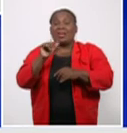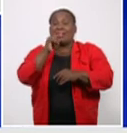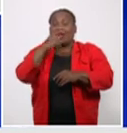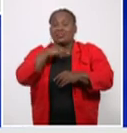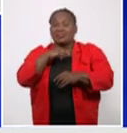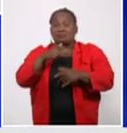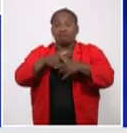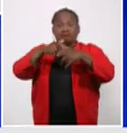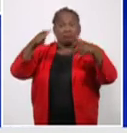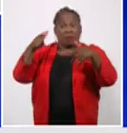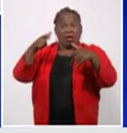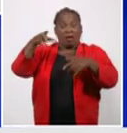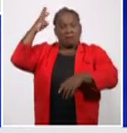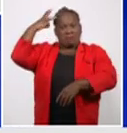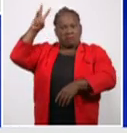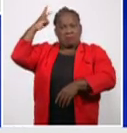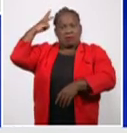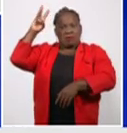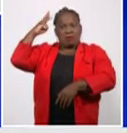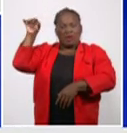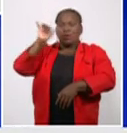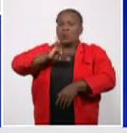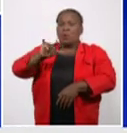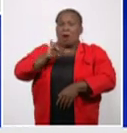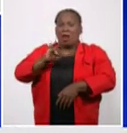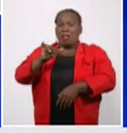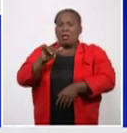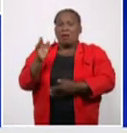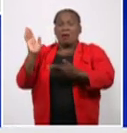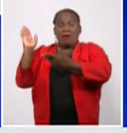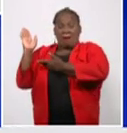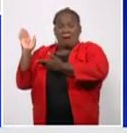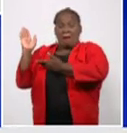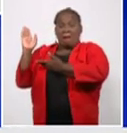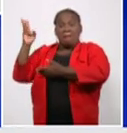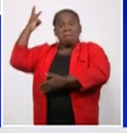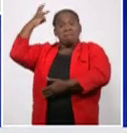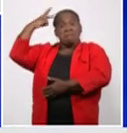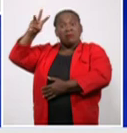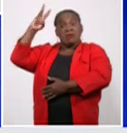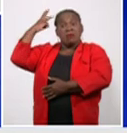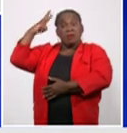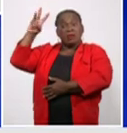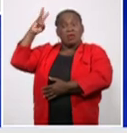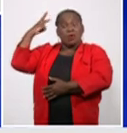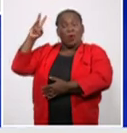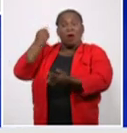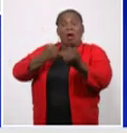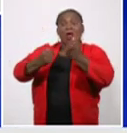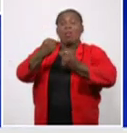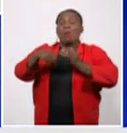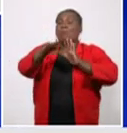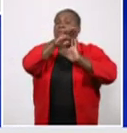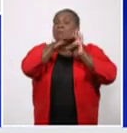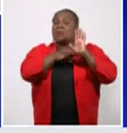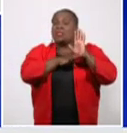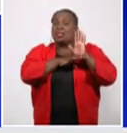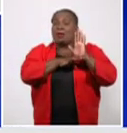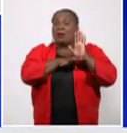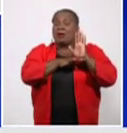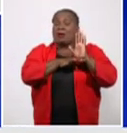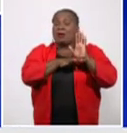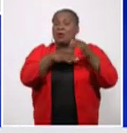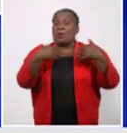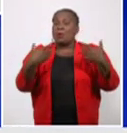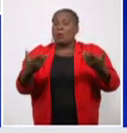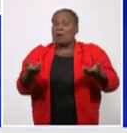Y también leíamos cómo en México, alguna de las medidas que han venido aplicando, pues se empieza a